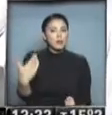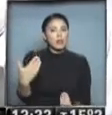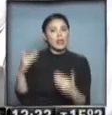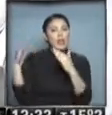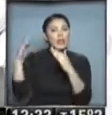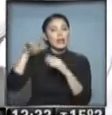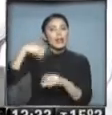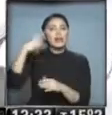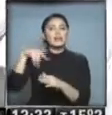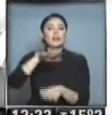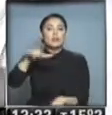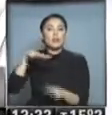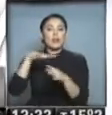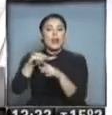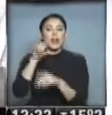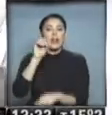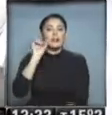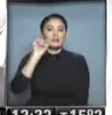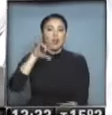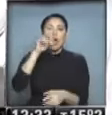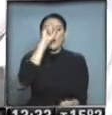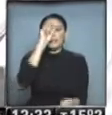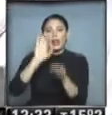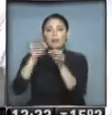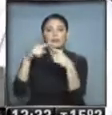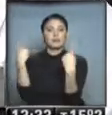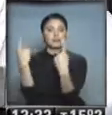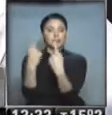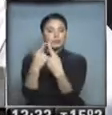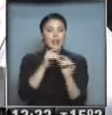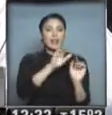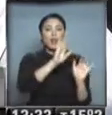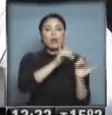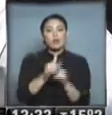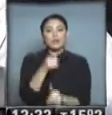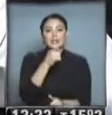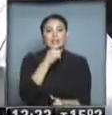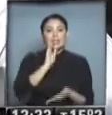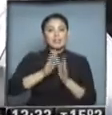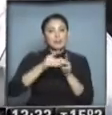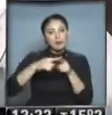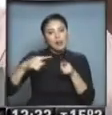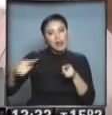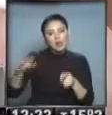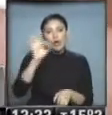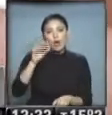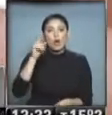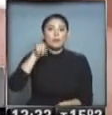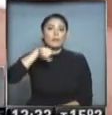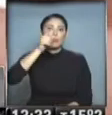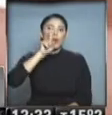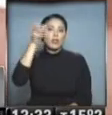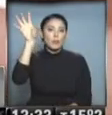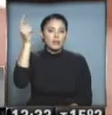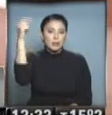en la casa garraham que es la casa del hospital preparada para chicos con tratamientos prolongados o que vienen del interior los